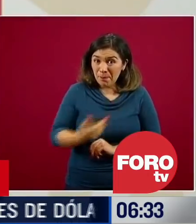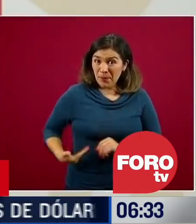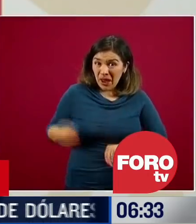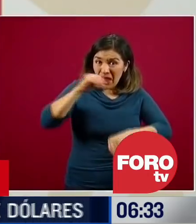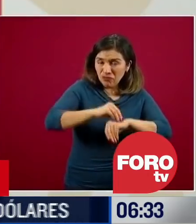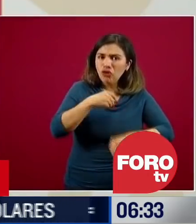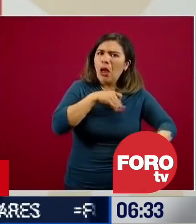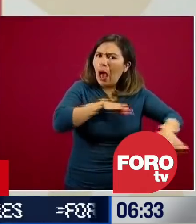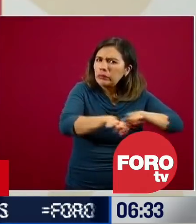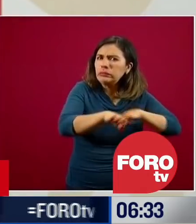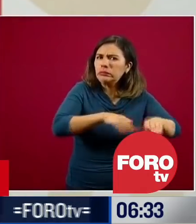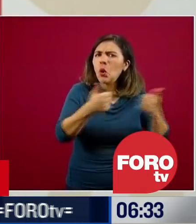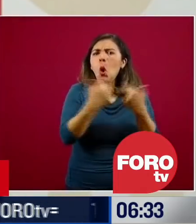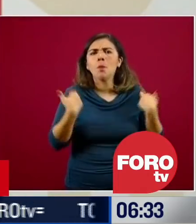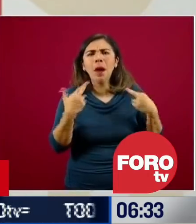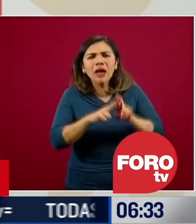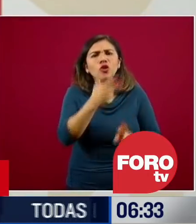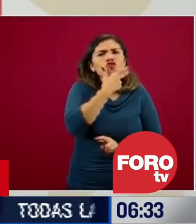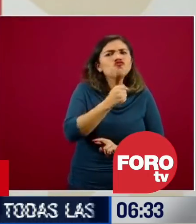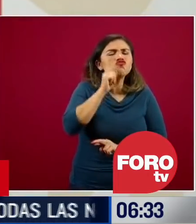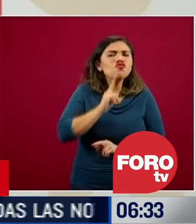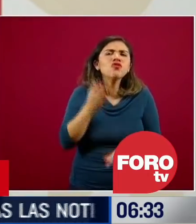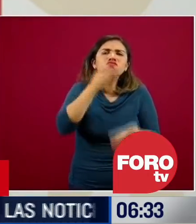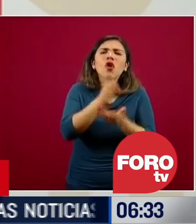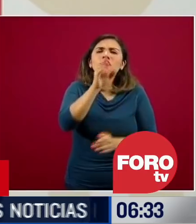Puso a disposición la página